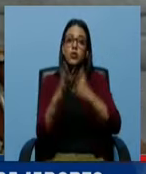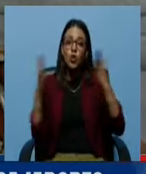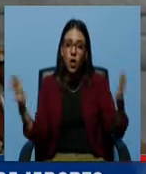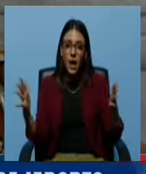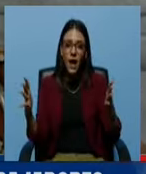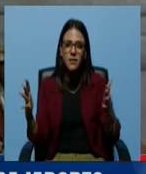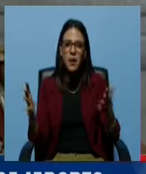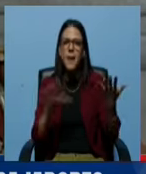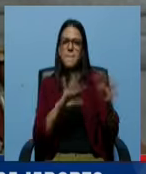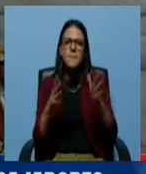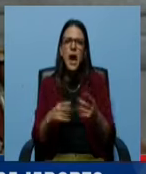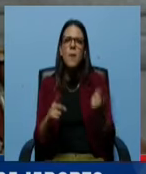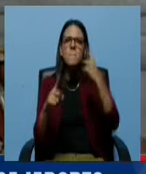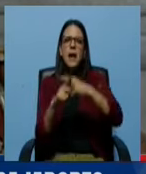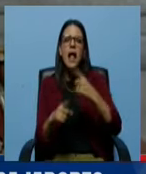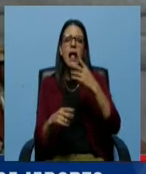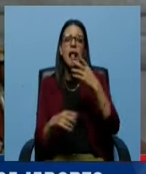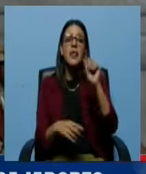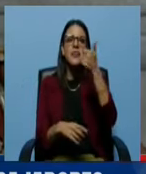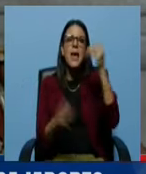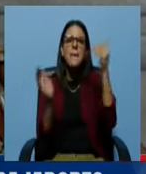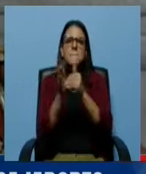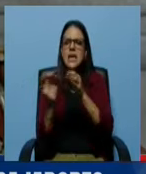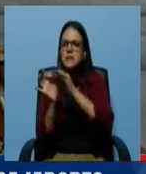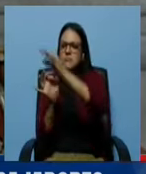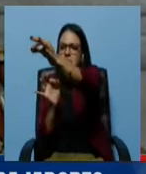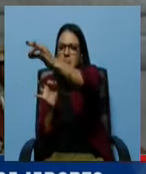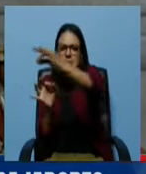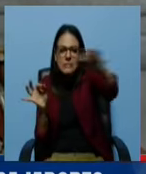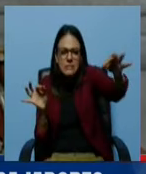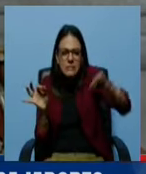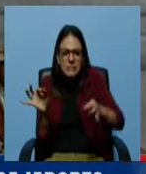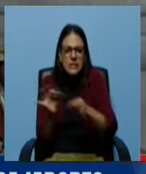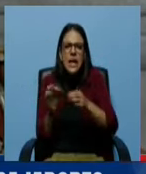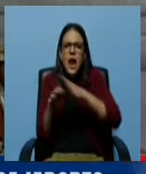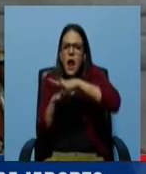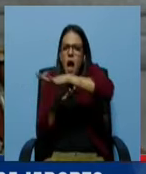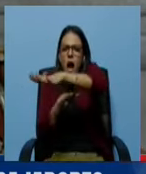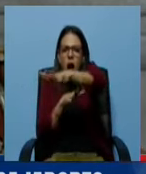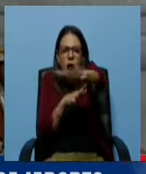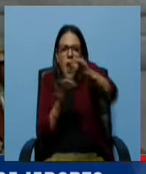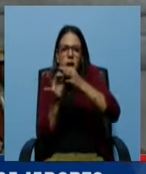Son más de 10.000 hectáreas y tenemos que